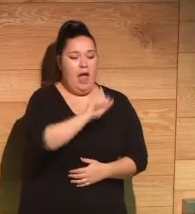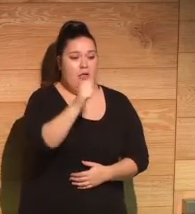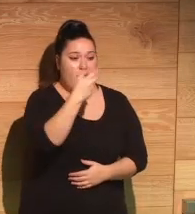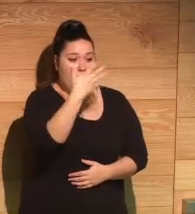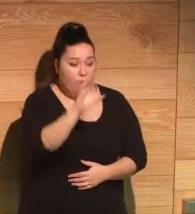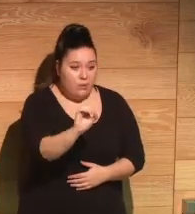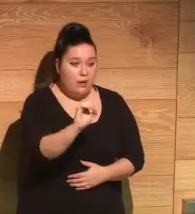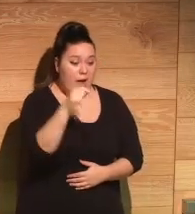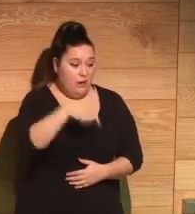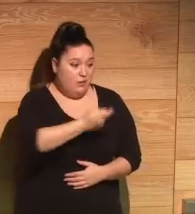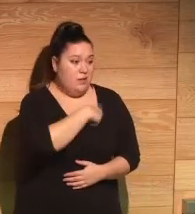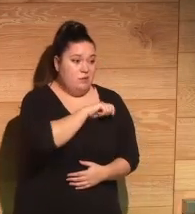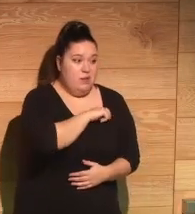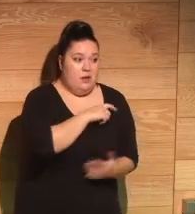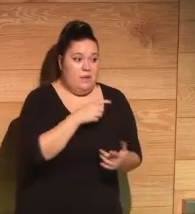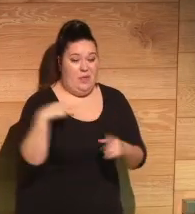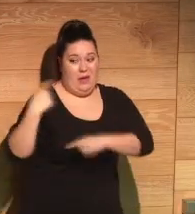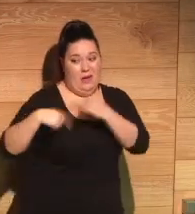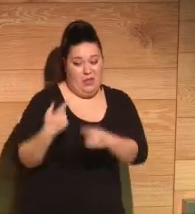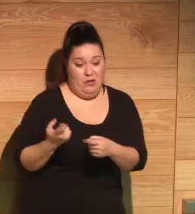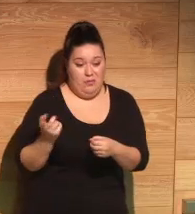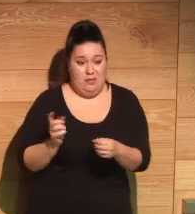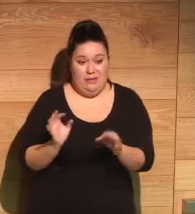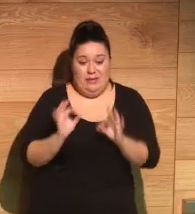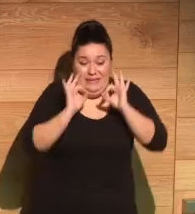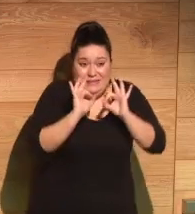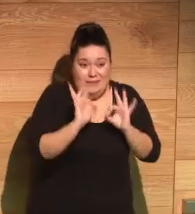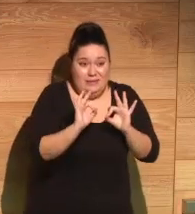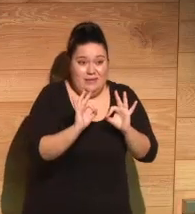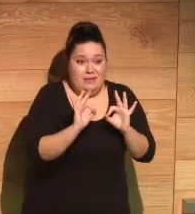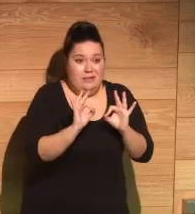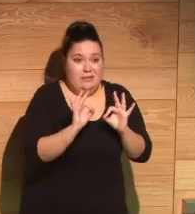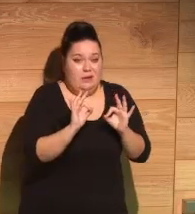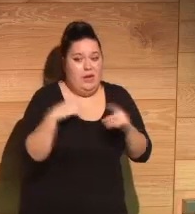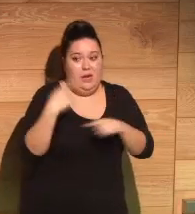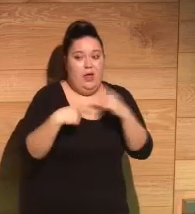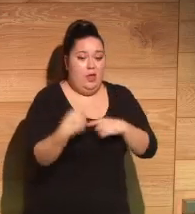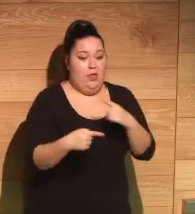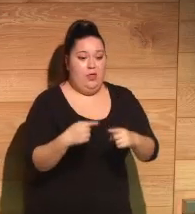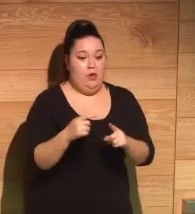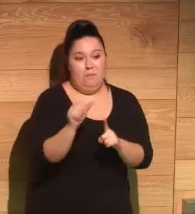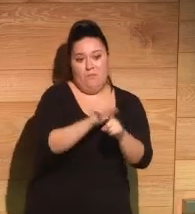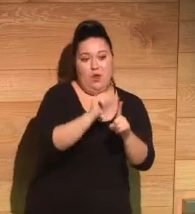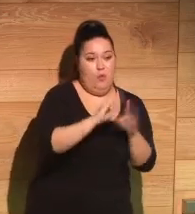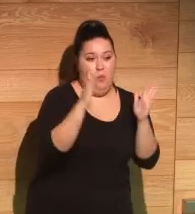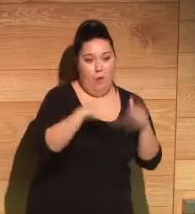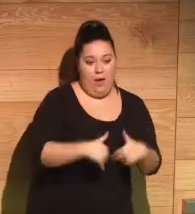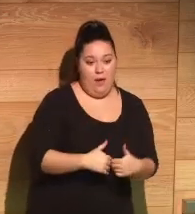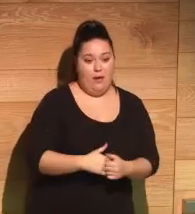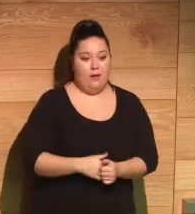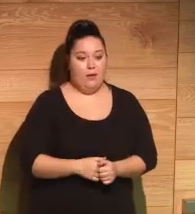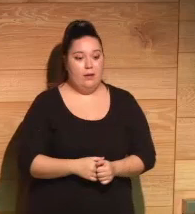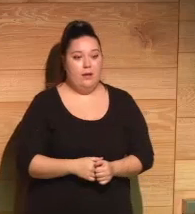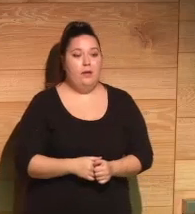España, la generación que correspondía es la generación sin anticonceptivos, la generación de las